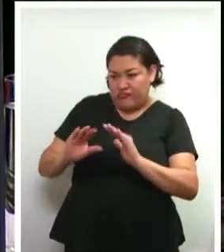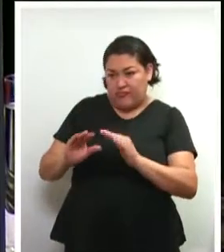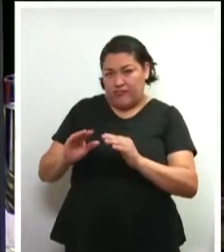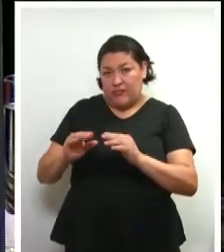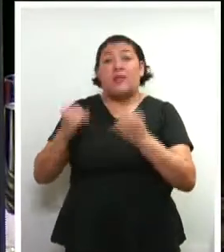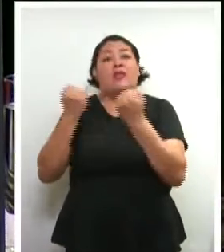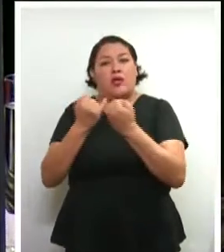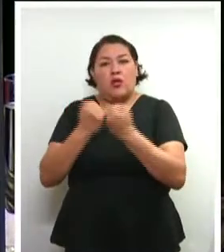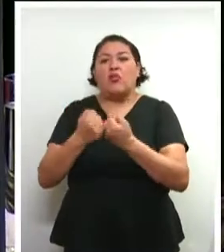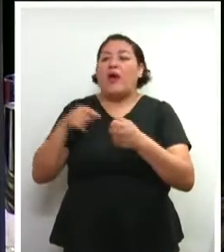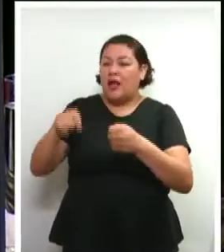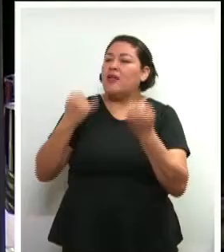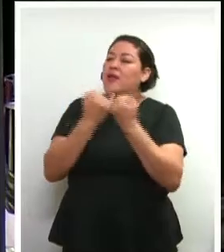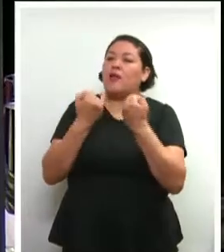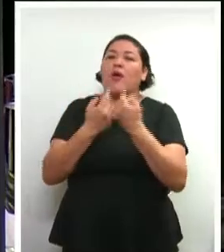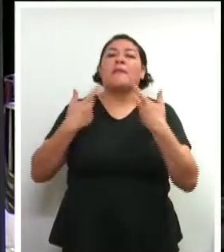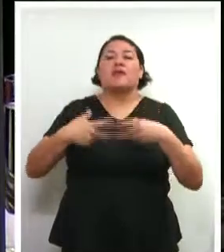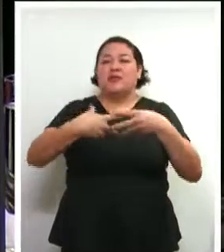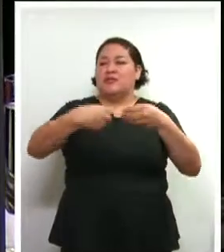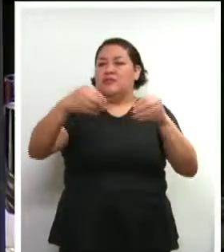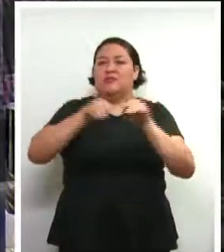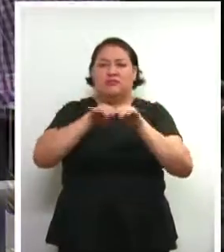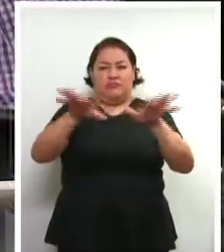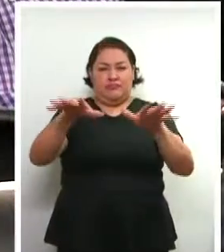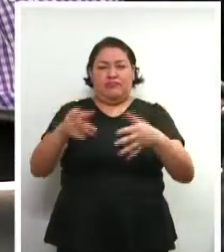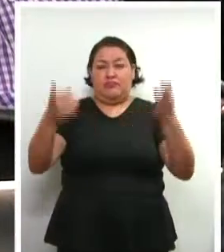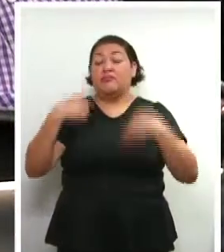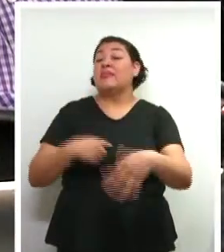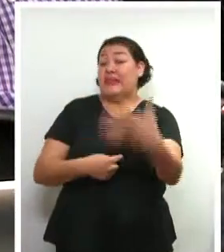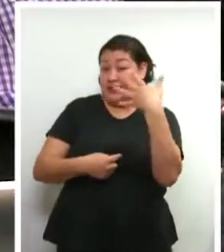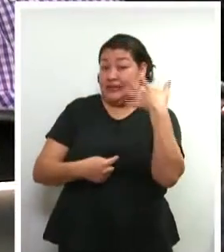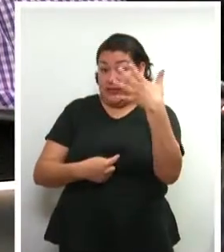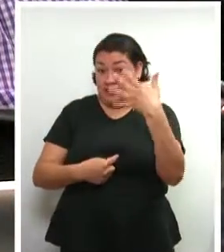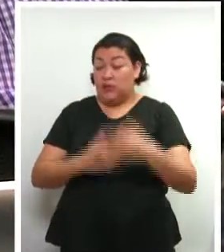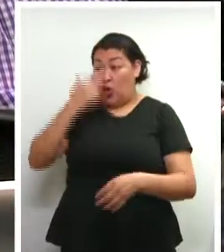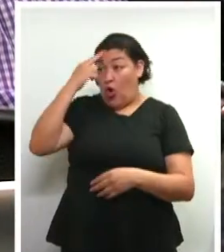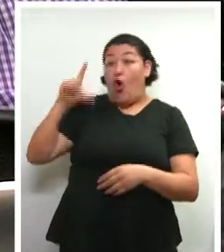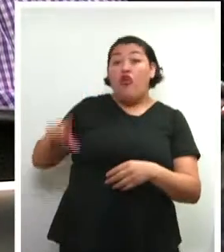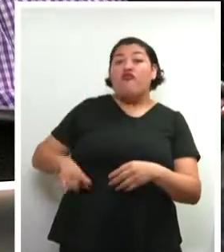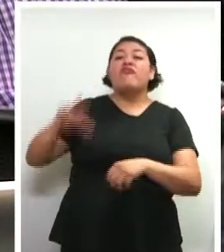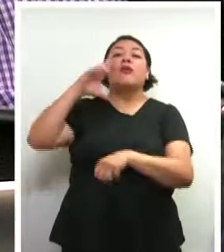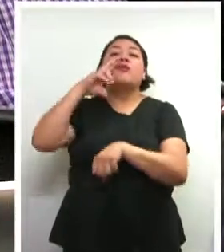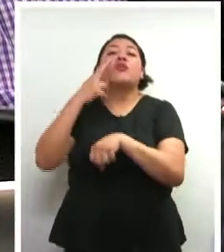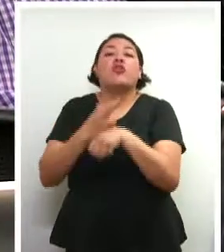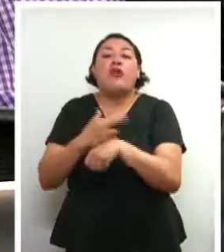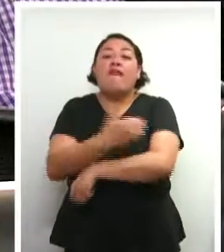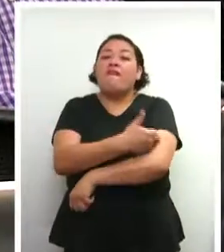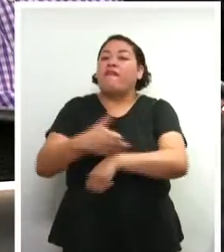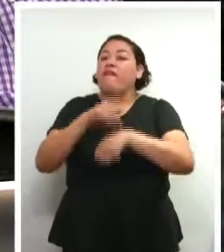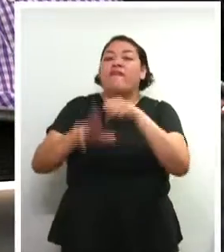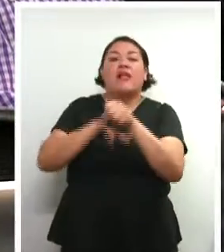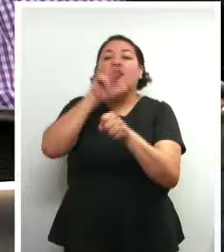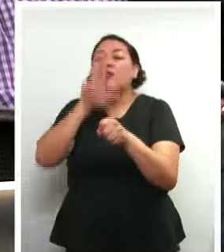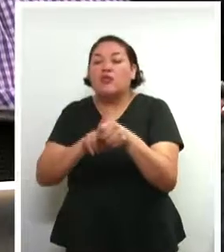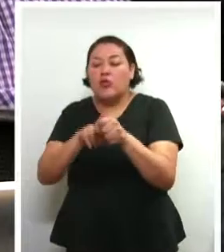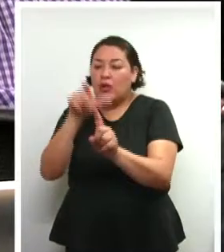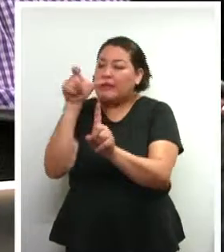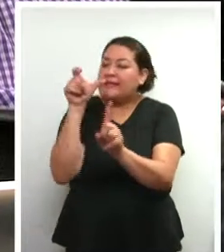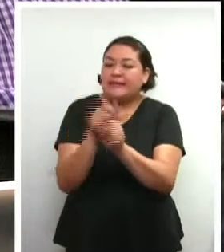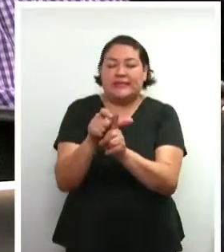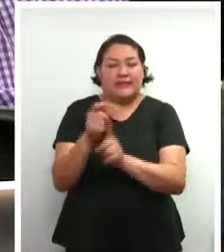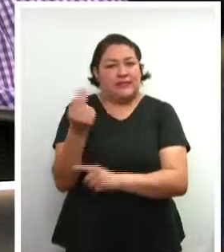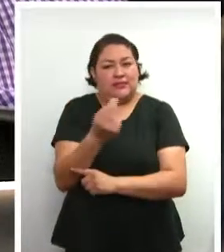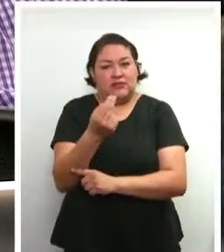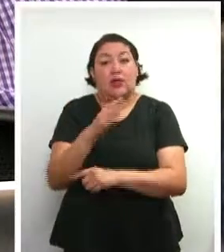5, todas las autoridades están obligadas a garantizar la protección de la familia natural, la cual es responsable